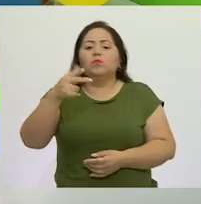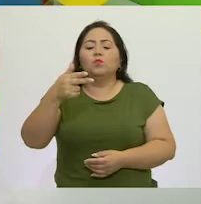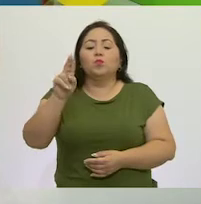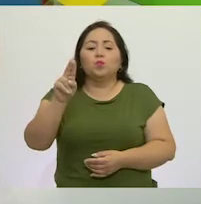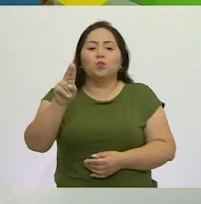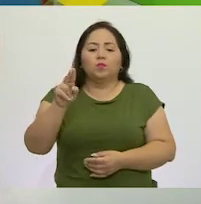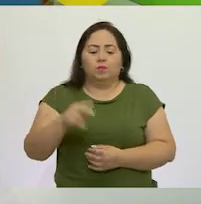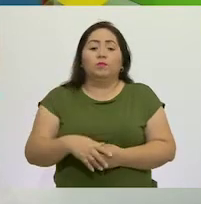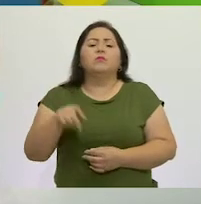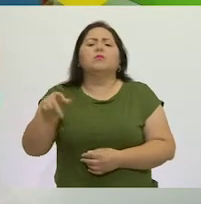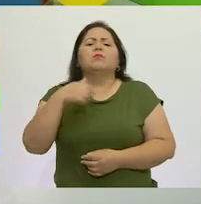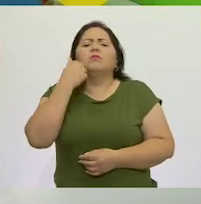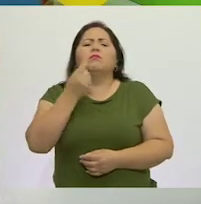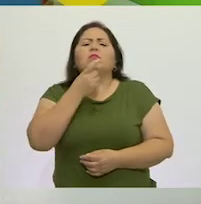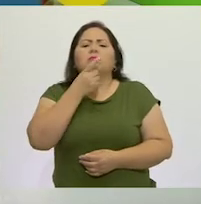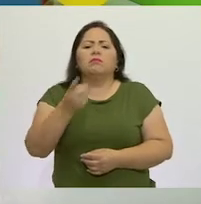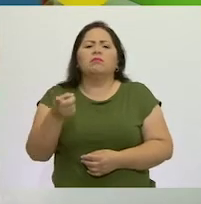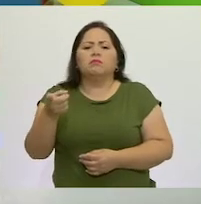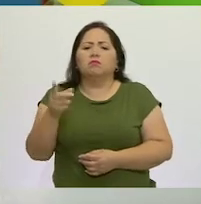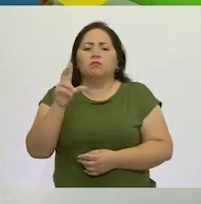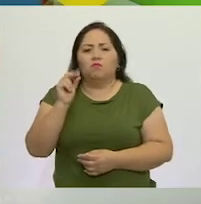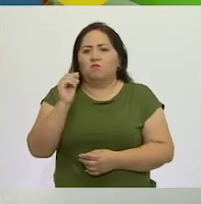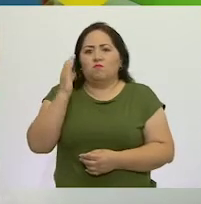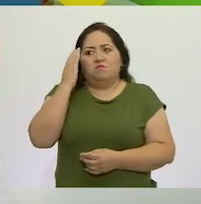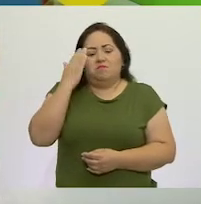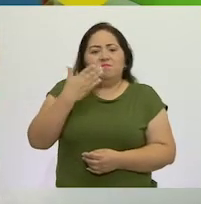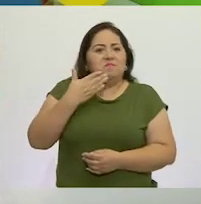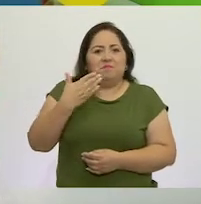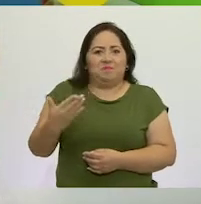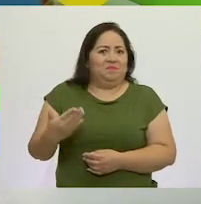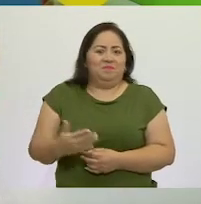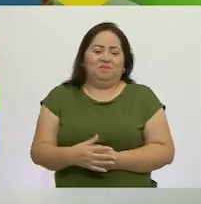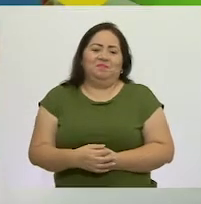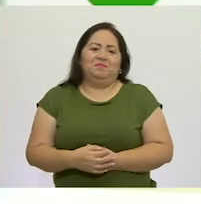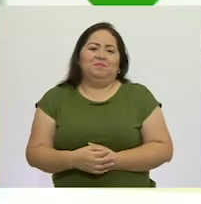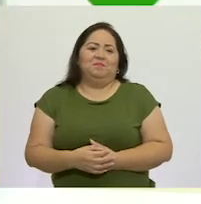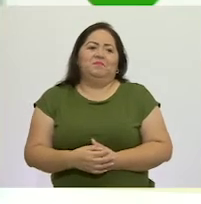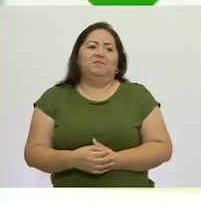anónimo. Esto quiere decir que es desconocido.